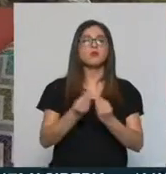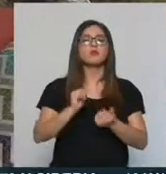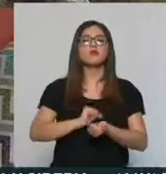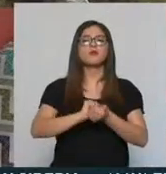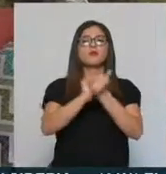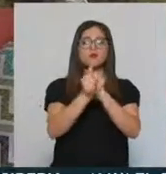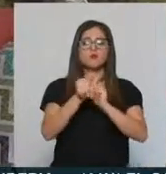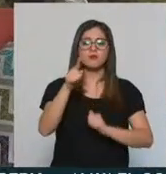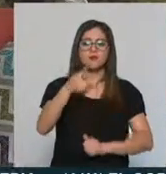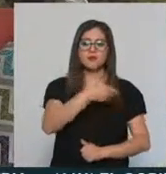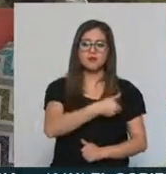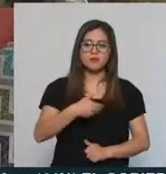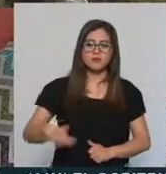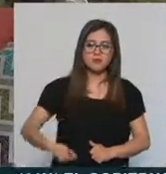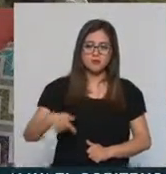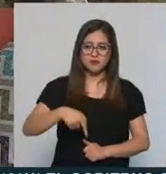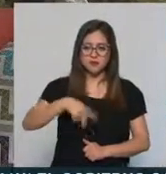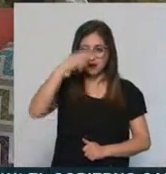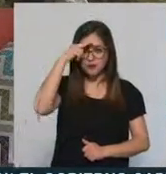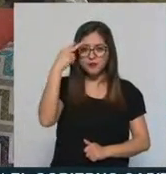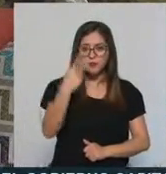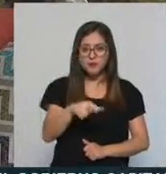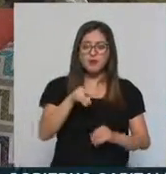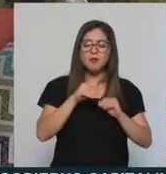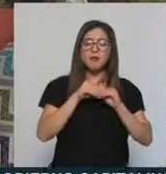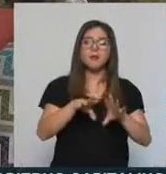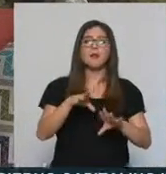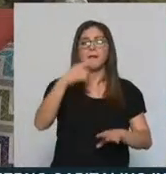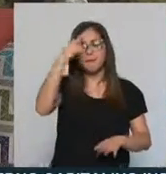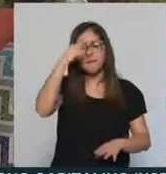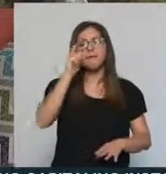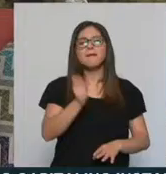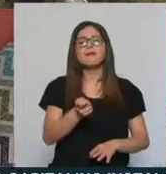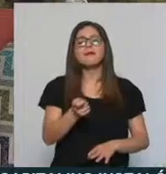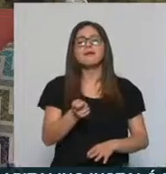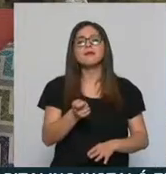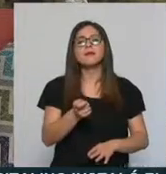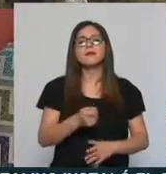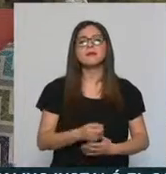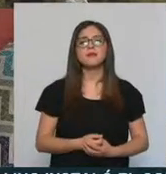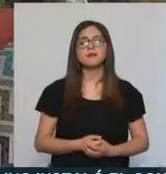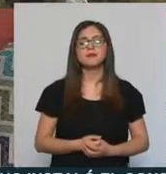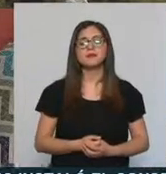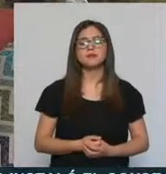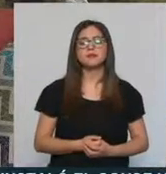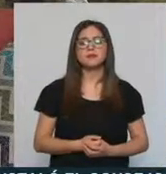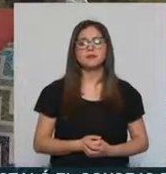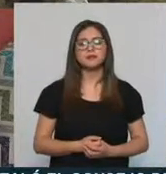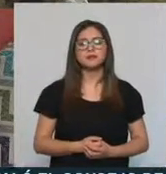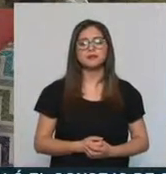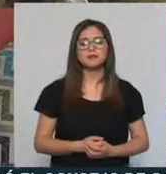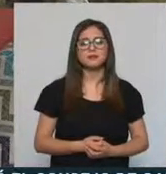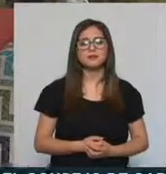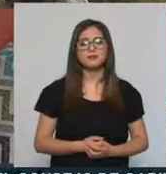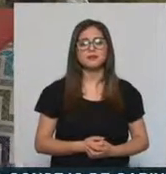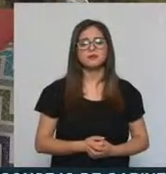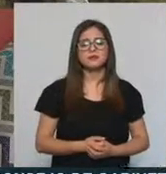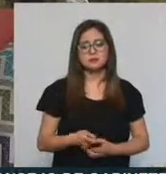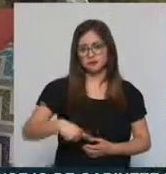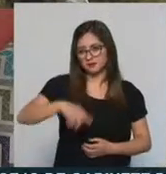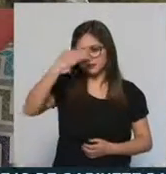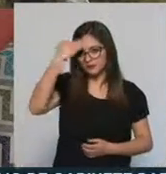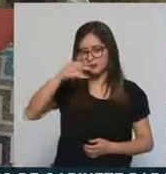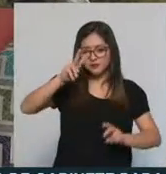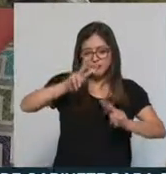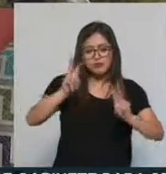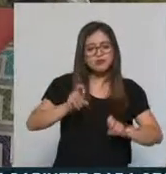el presidente López Obrador en campaña utilizó para, pues bueno, obtener la simpatía de la población y sobre